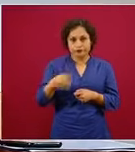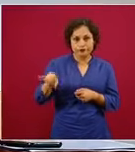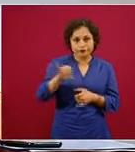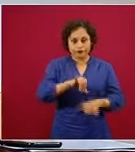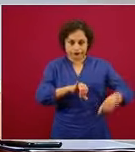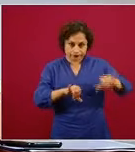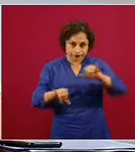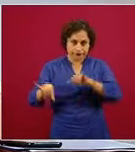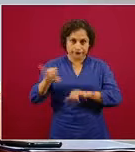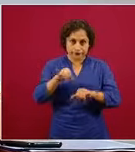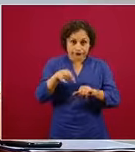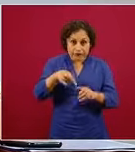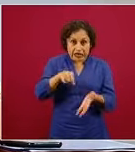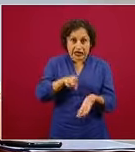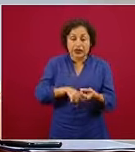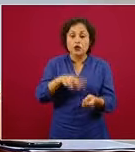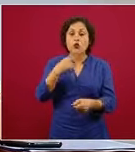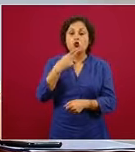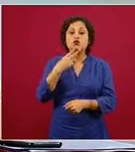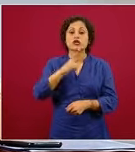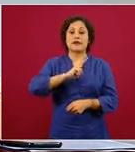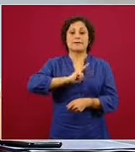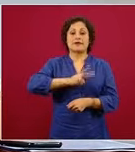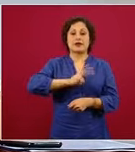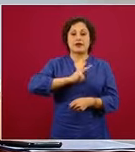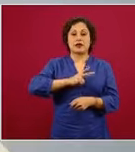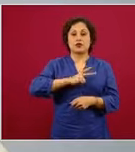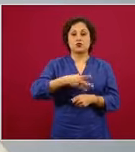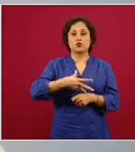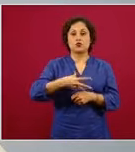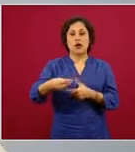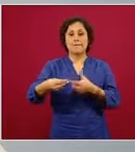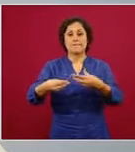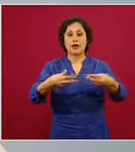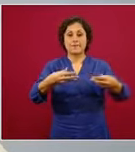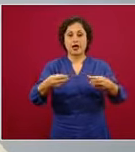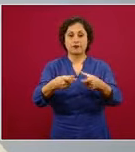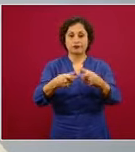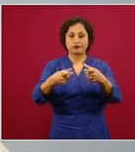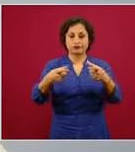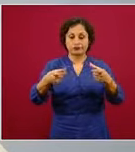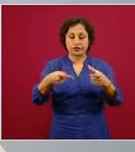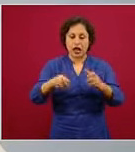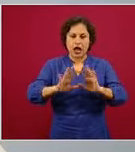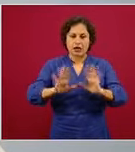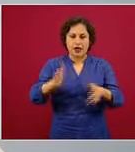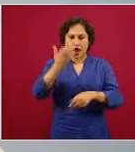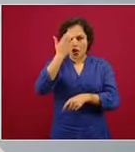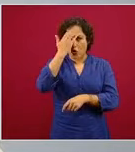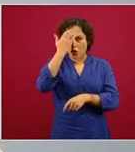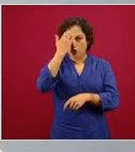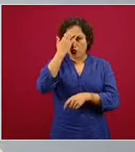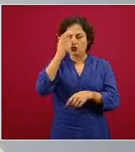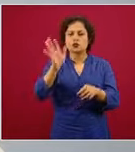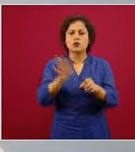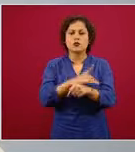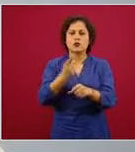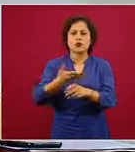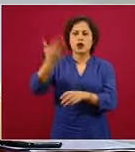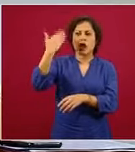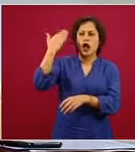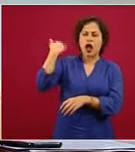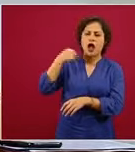se utiliza un virus que se replica. Este virus se conoce, se maneja porque son de hace muchos años,